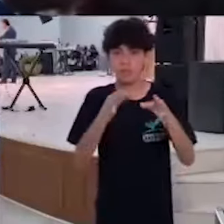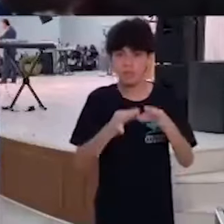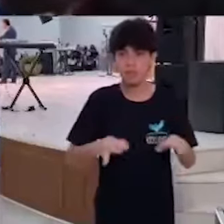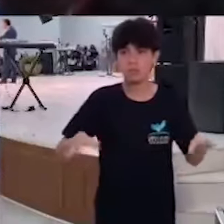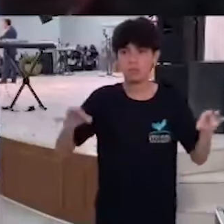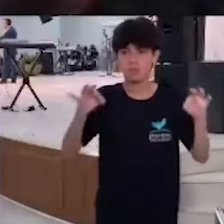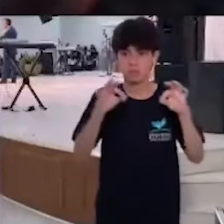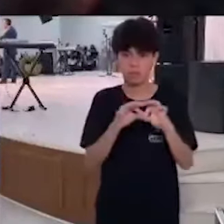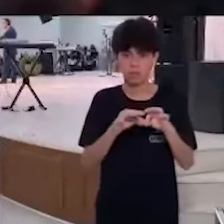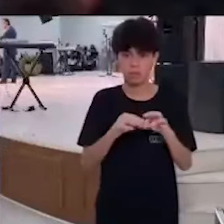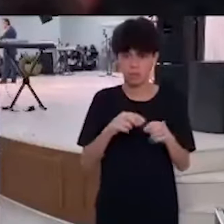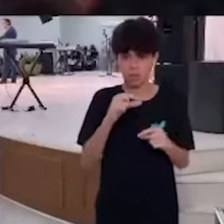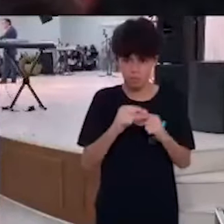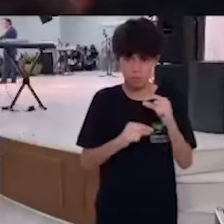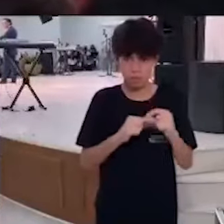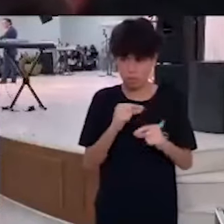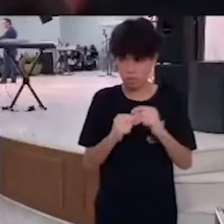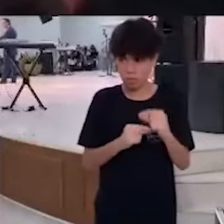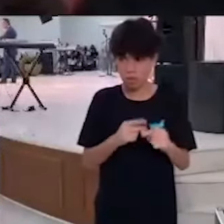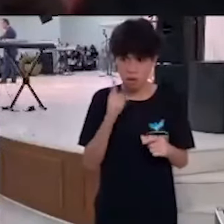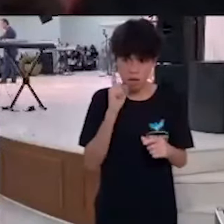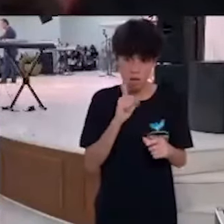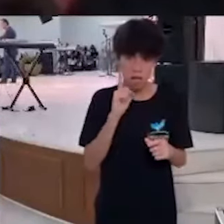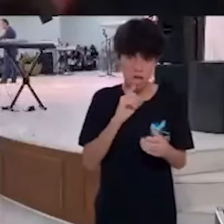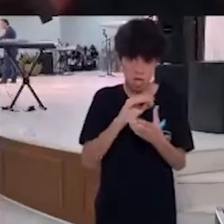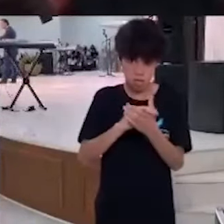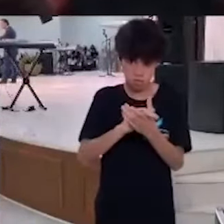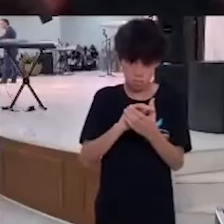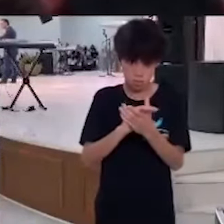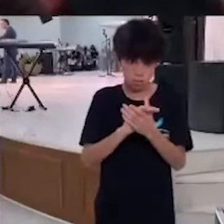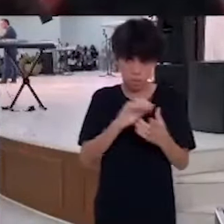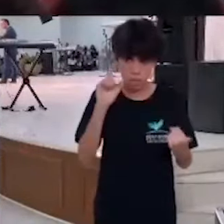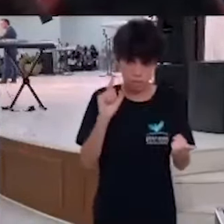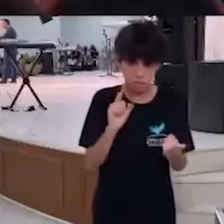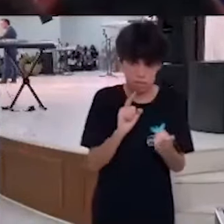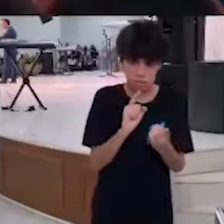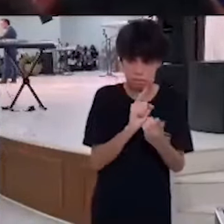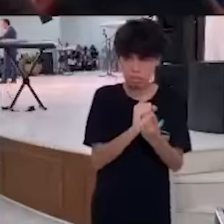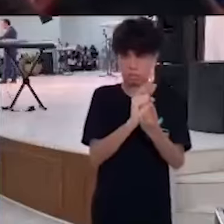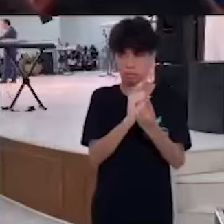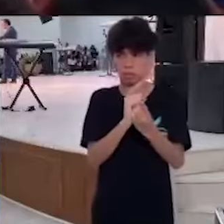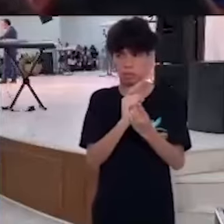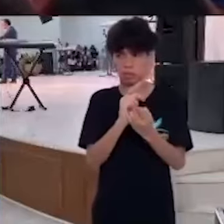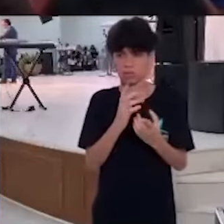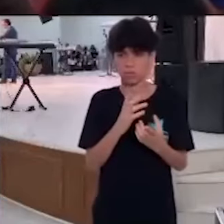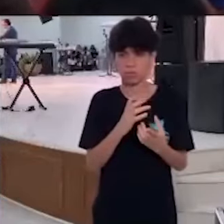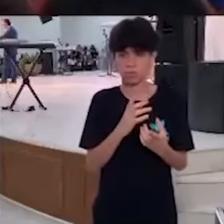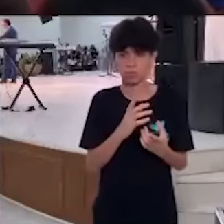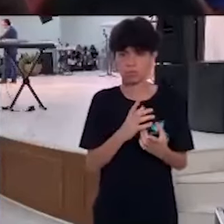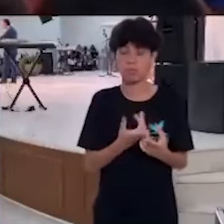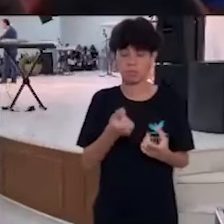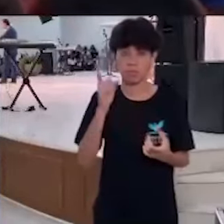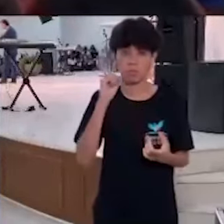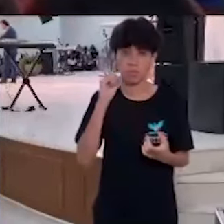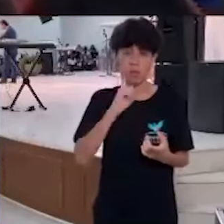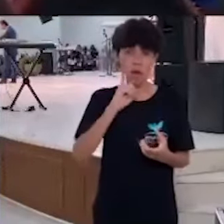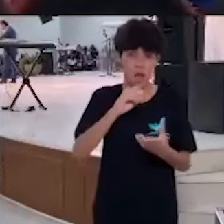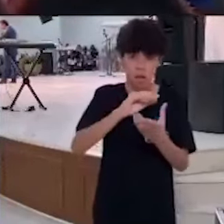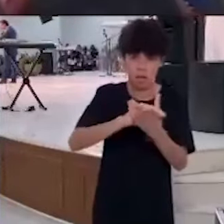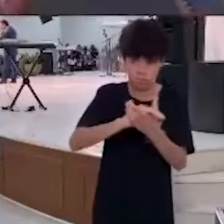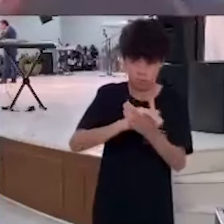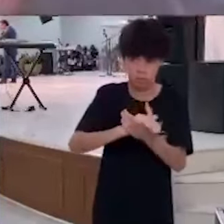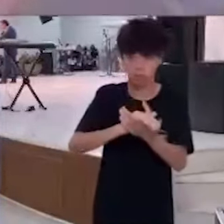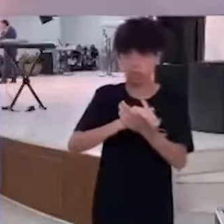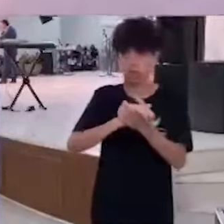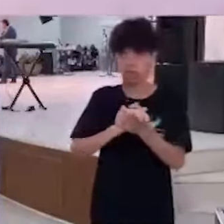trabajo sabio de una esposa. Estamos hablando del elogio. ¿Por qué entra el trabajo sabio de un esposo, de una esposa? Porque las